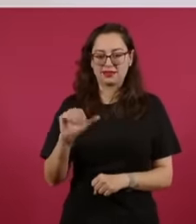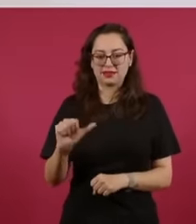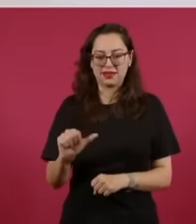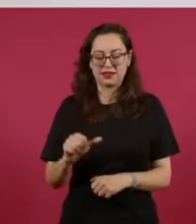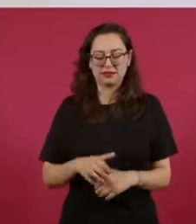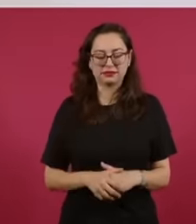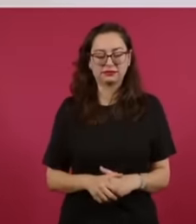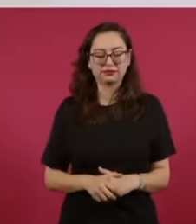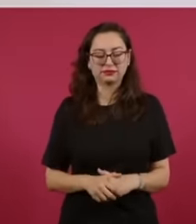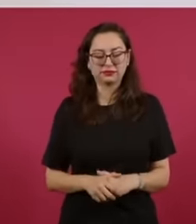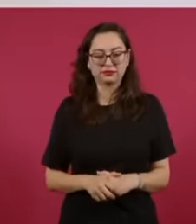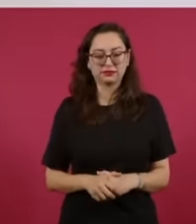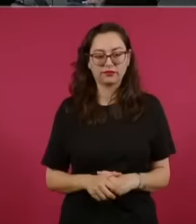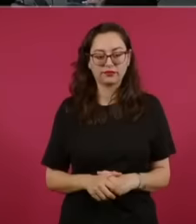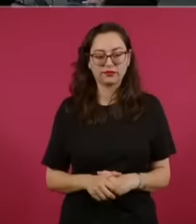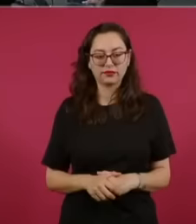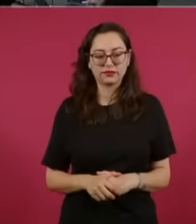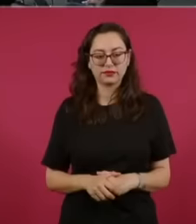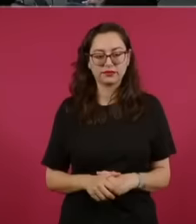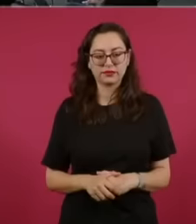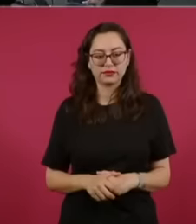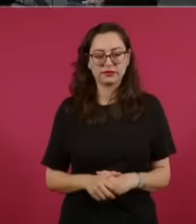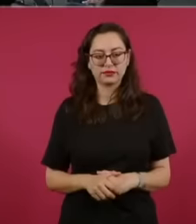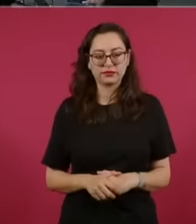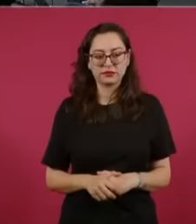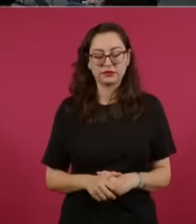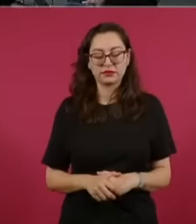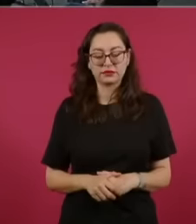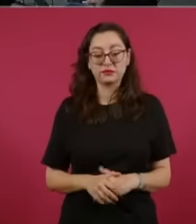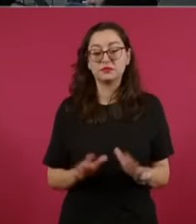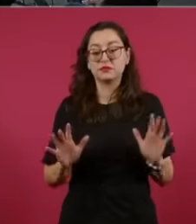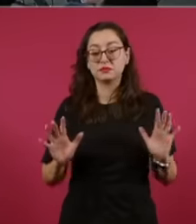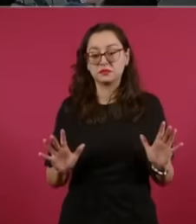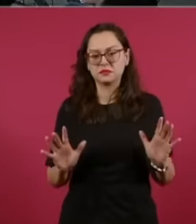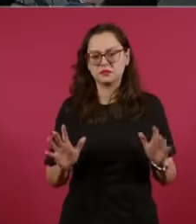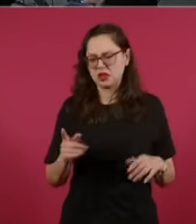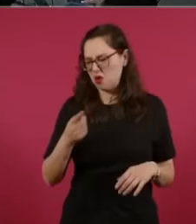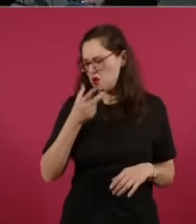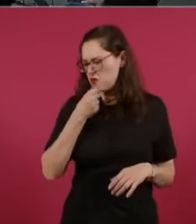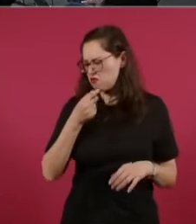¿Quién fue el que dijo: puedo no estar de acuerdo